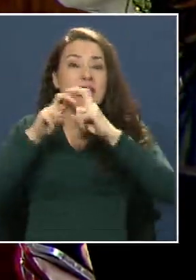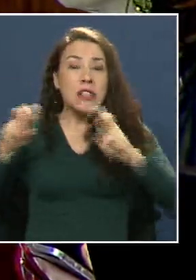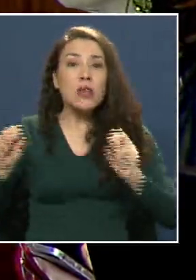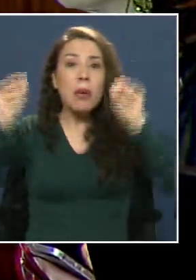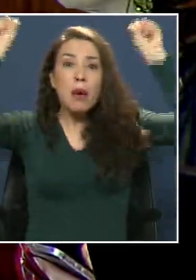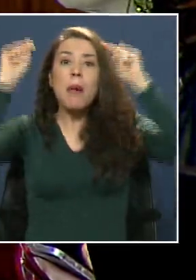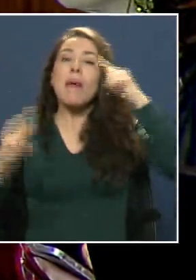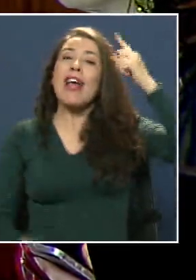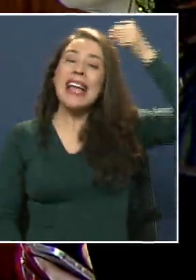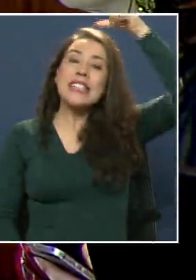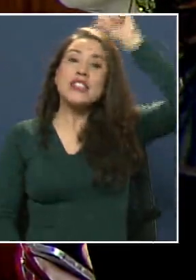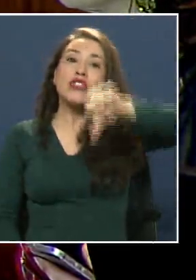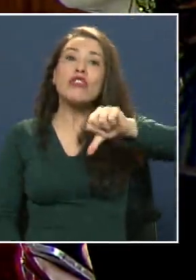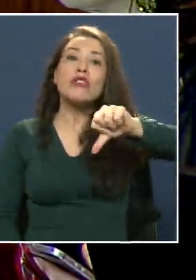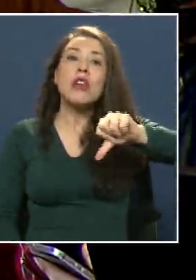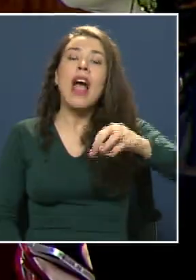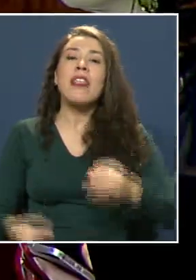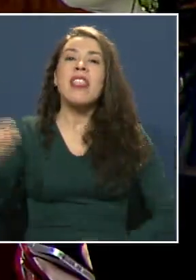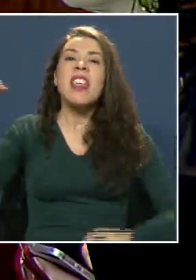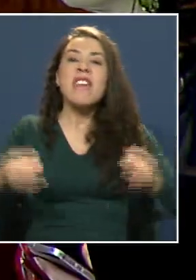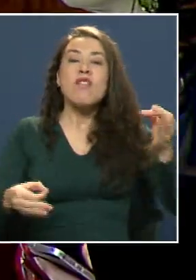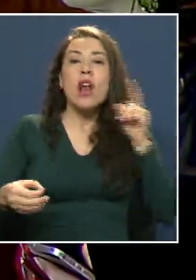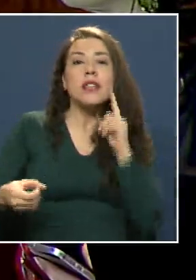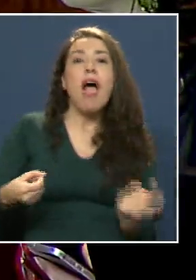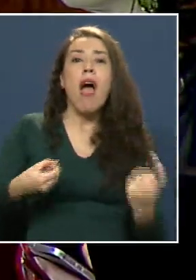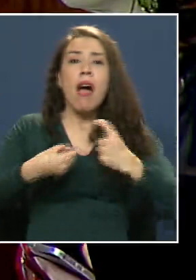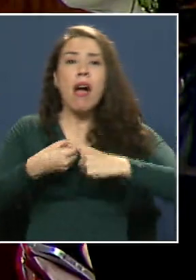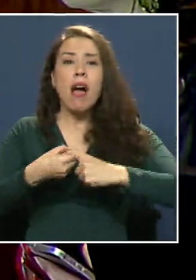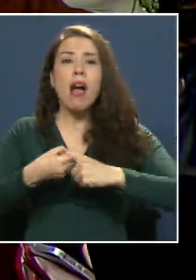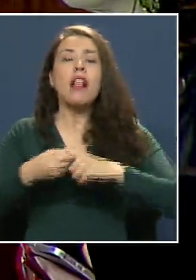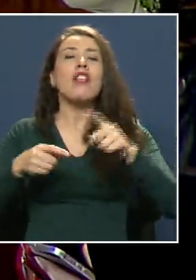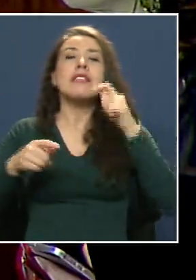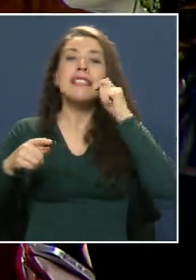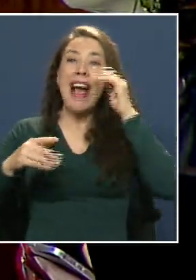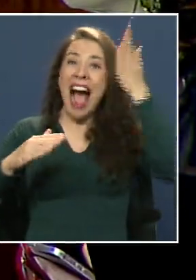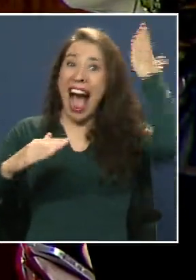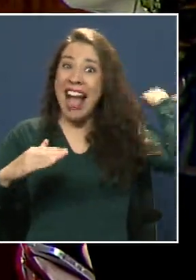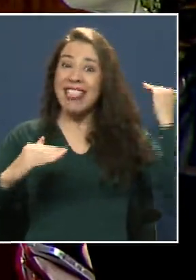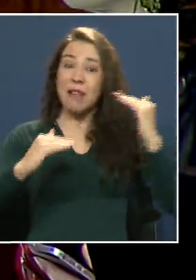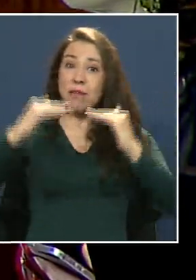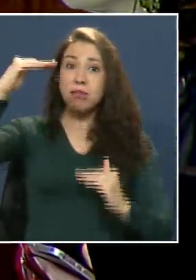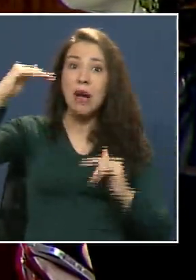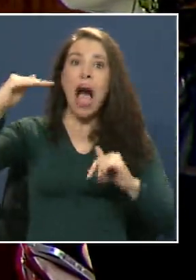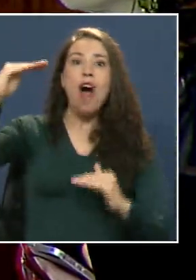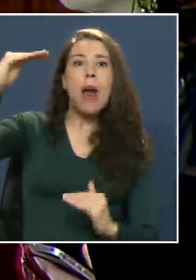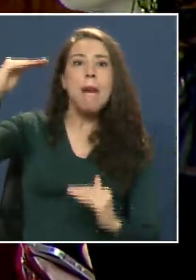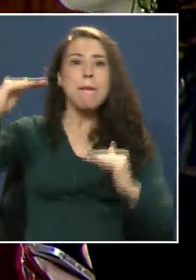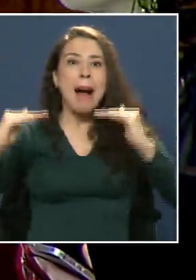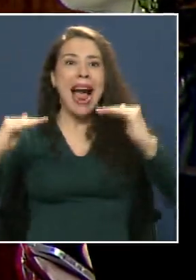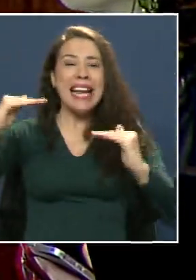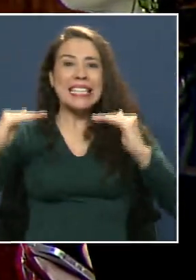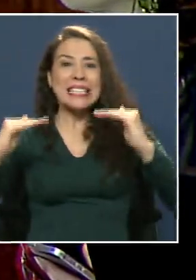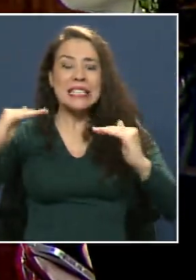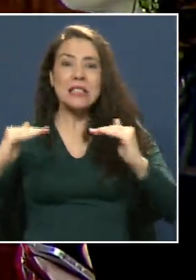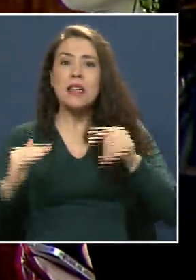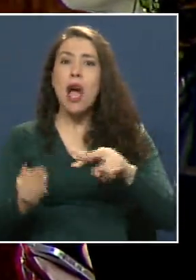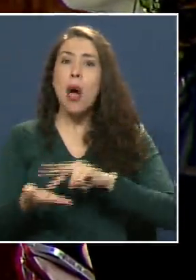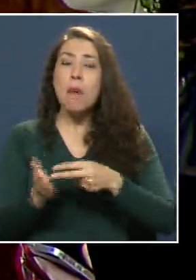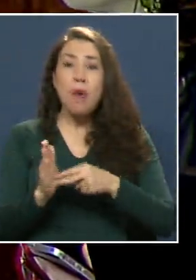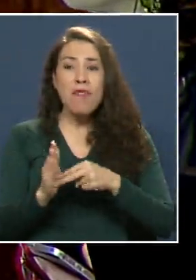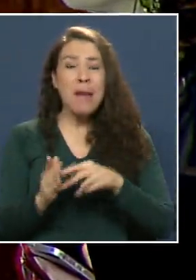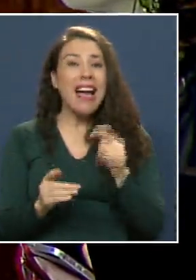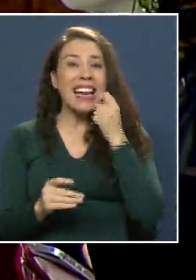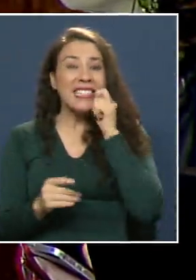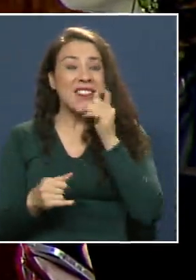quien sanciona es un tribunal colegiado. En consecuencia, una relación mucho más equilibrada entre acusador y acusado. Aquí el problema no es con la